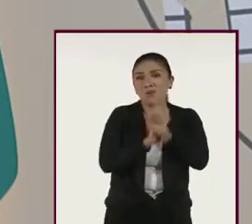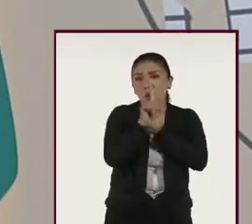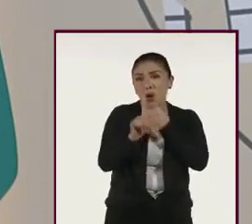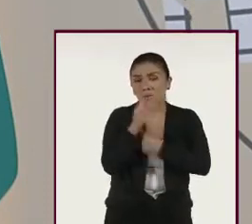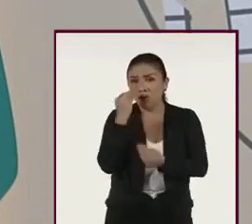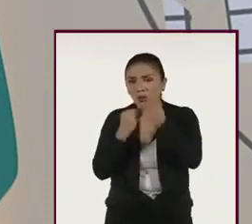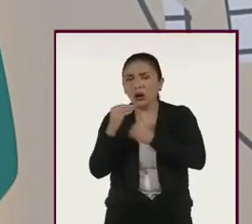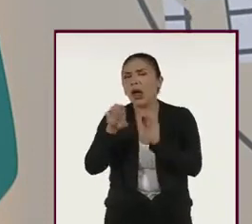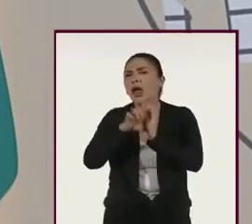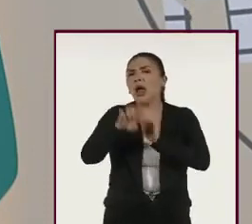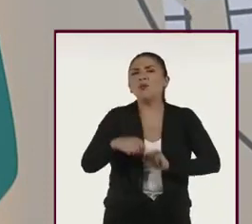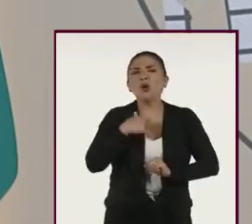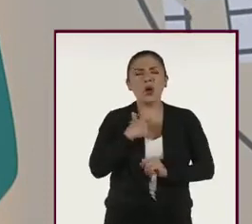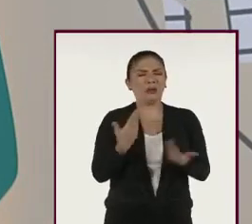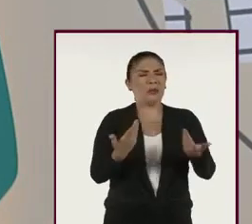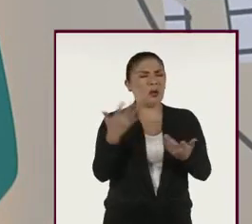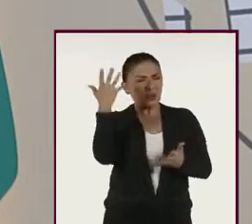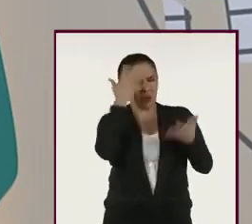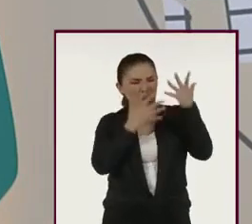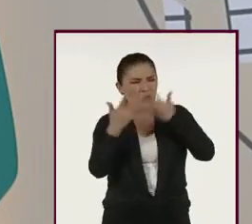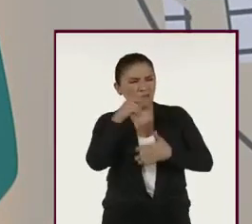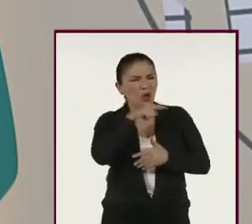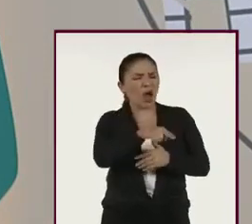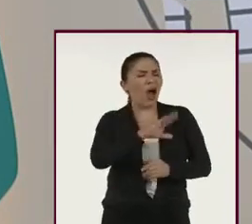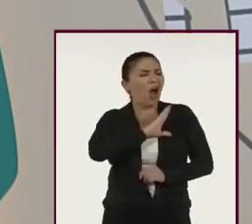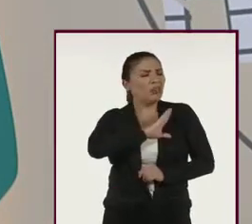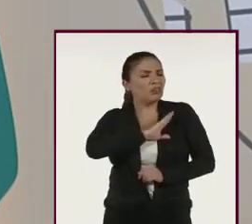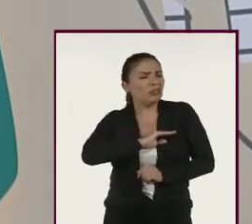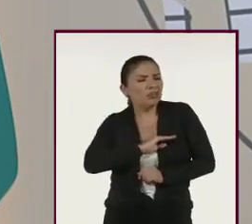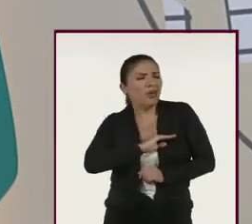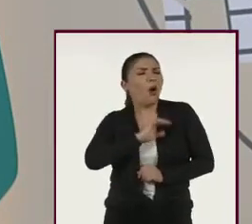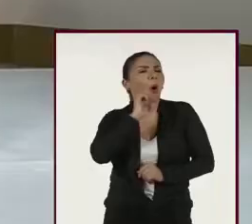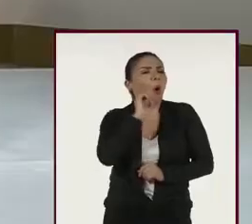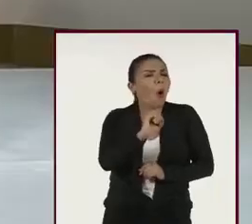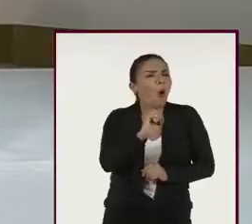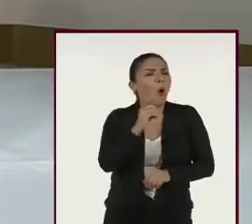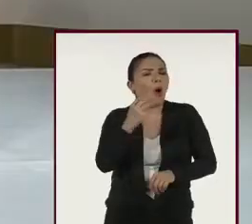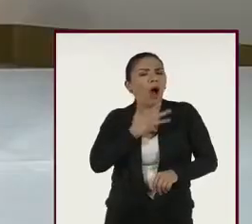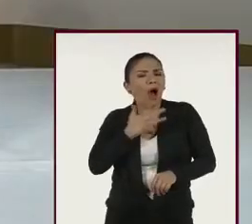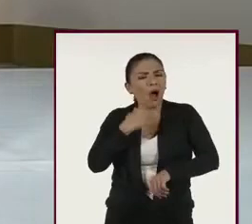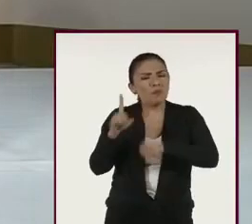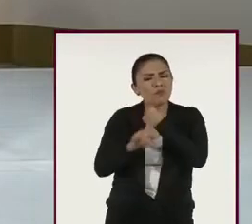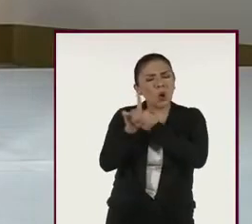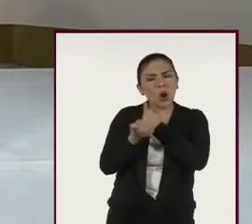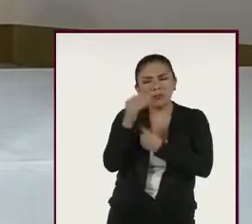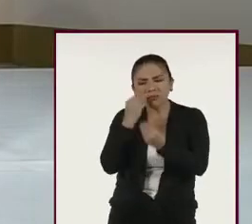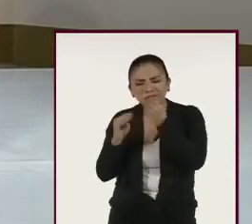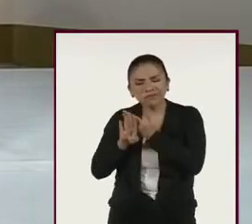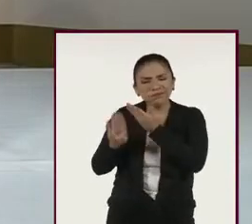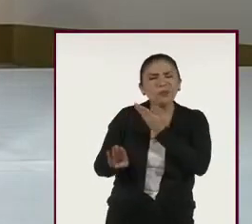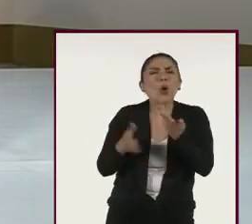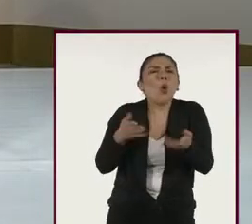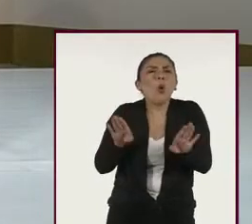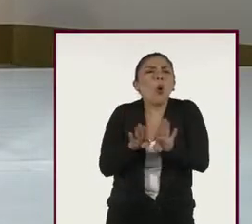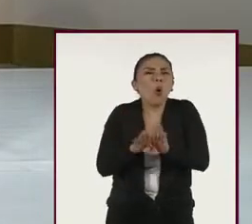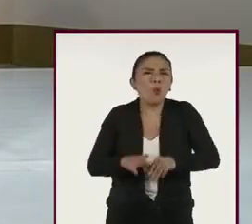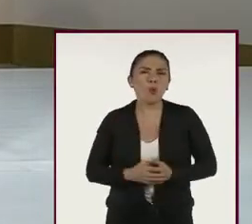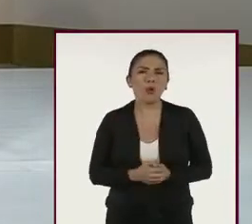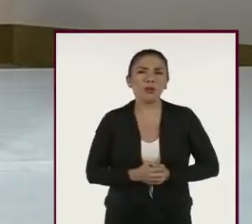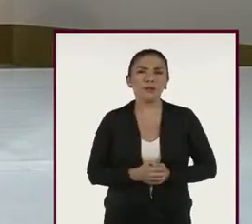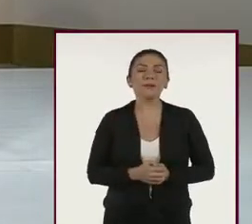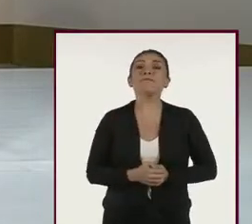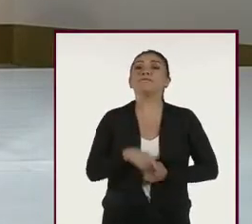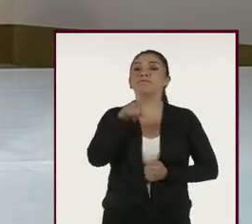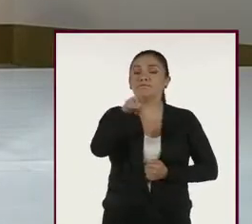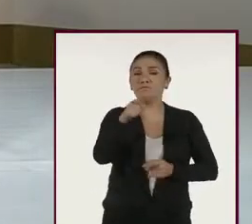no confundirlo con una baja autoestima? Me parece que esta es muy importante. Sí, es